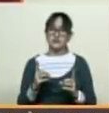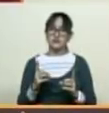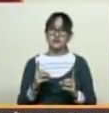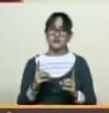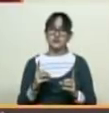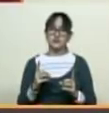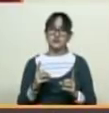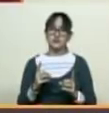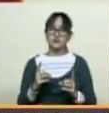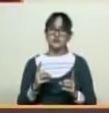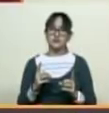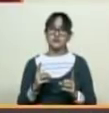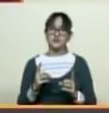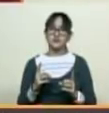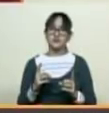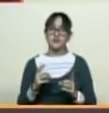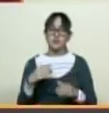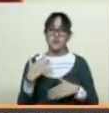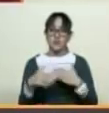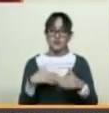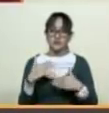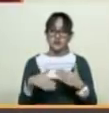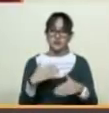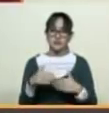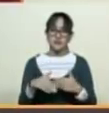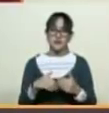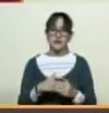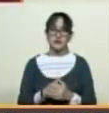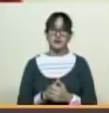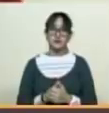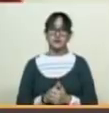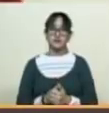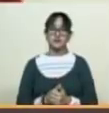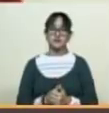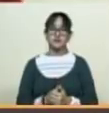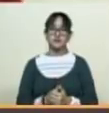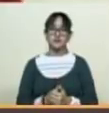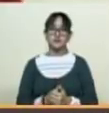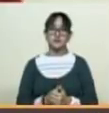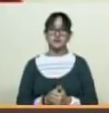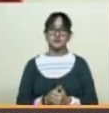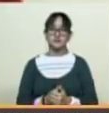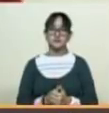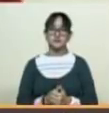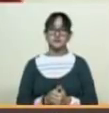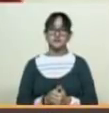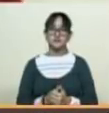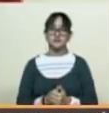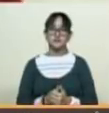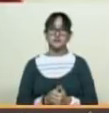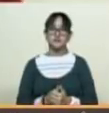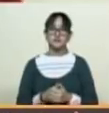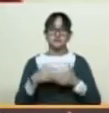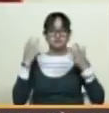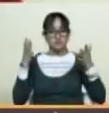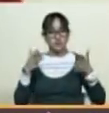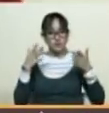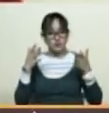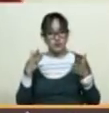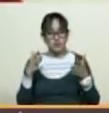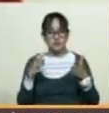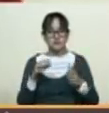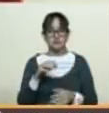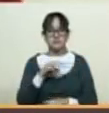reforzar y hemos establecido un procedimiento también para ponérselo a la capacitación de los miembros de